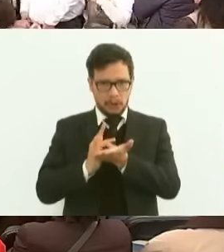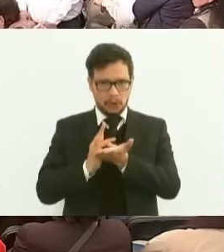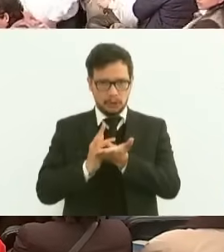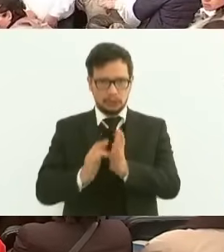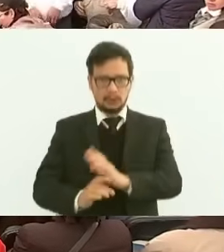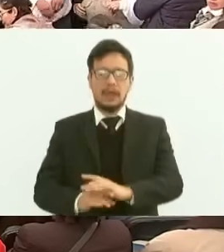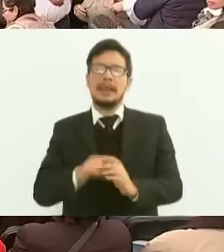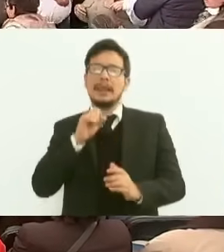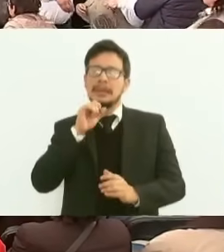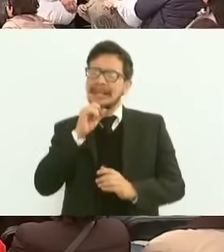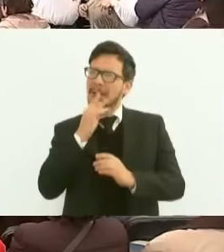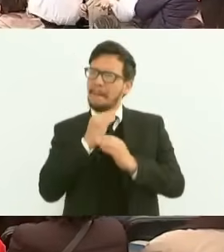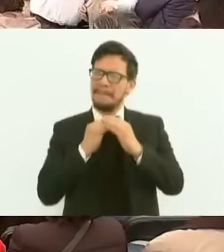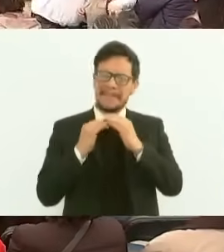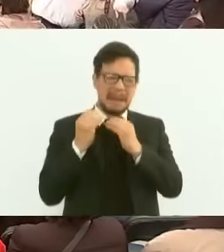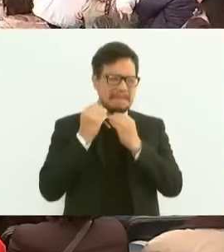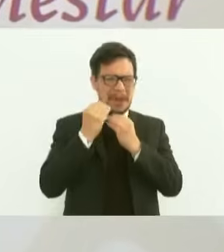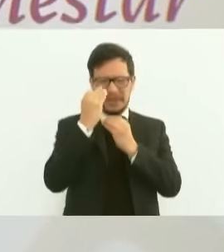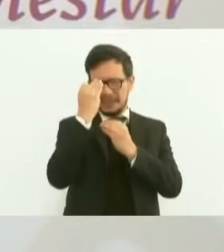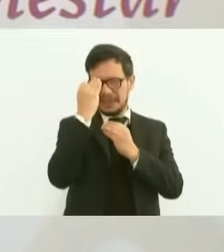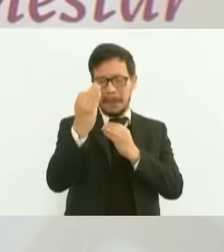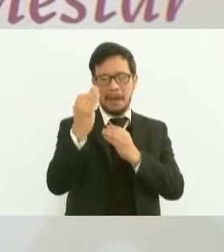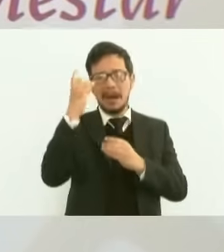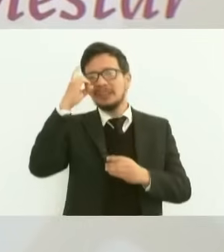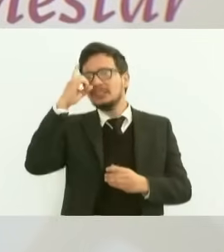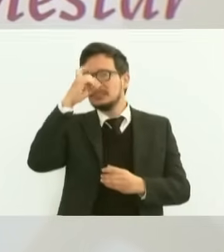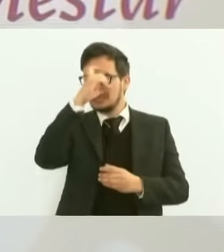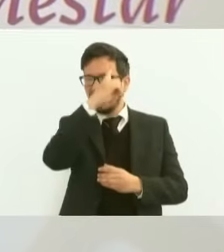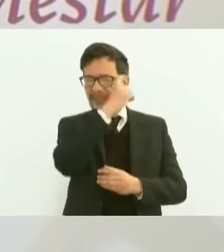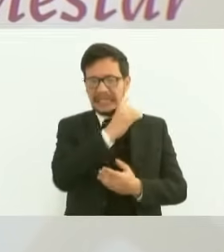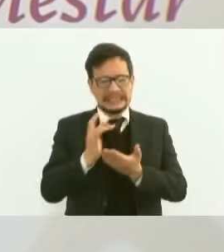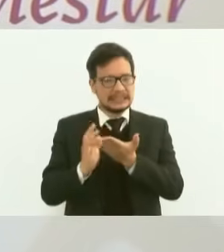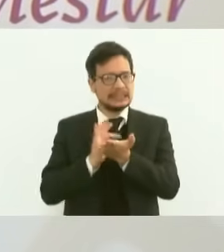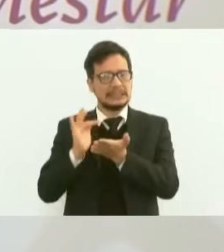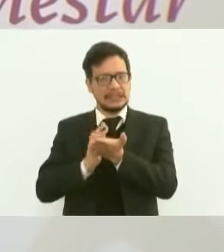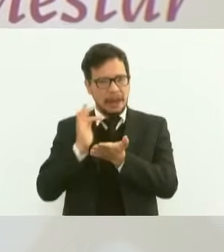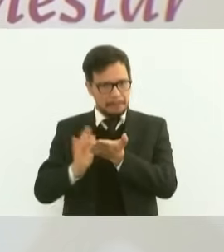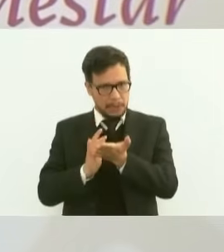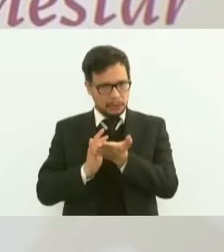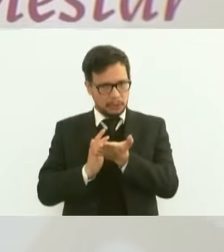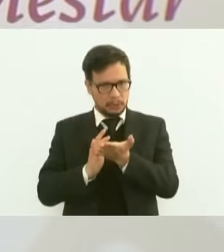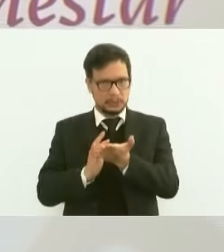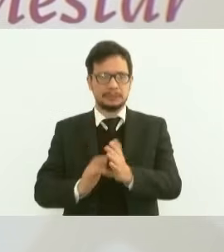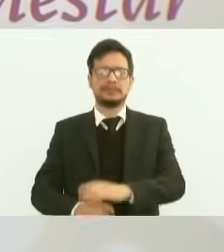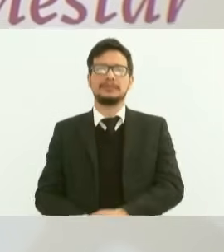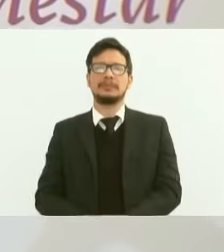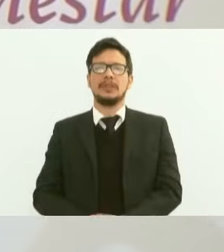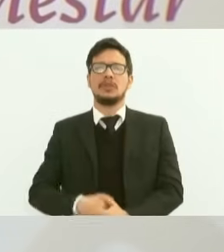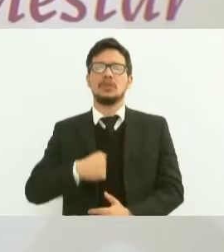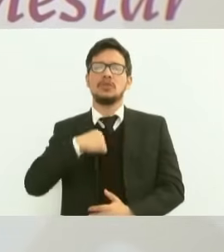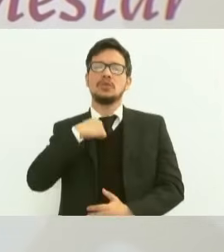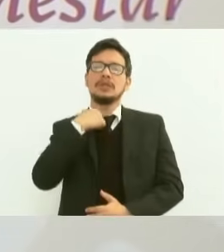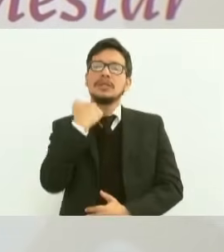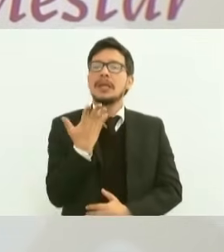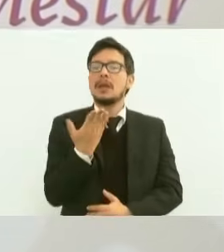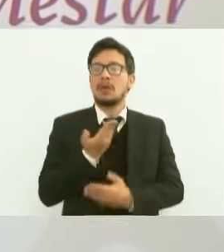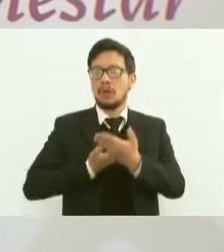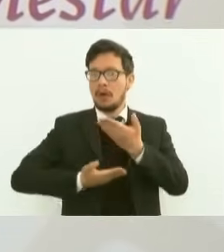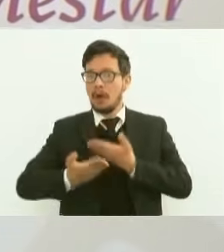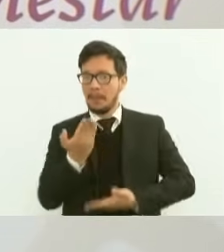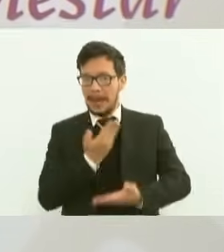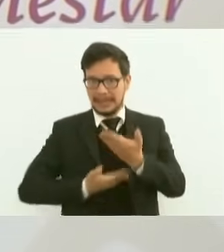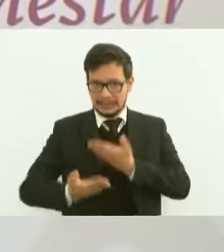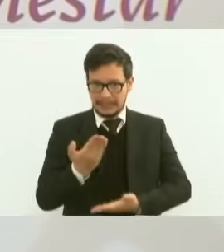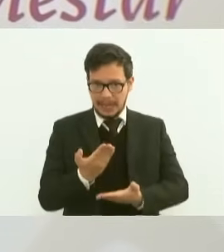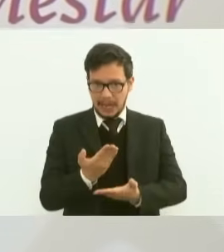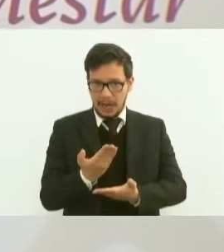los momentos más complejos de nuestro estado. Quiero compartirle, presidente, que junto